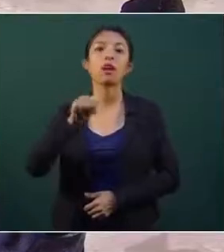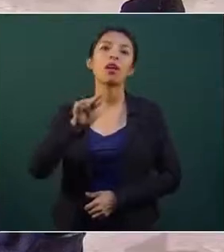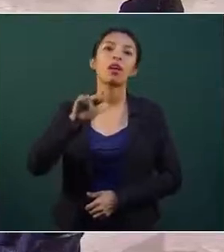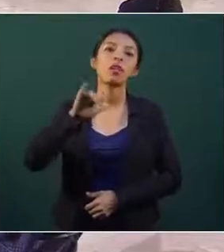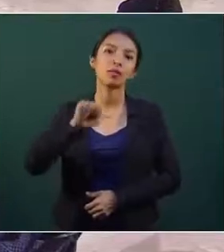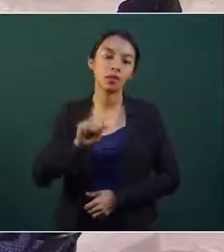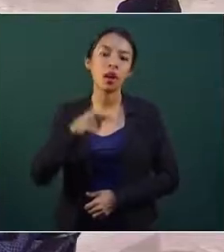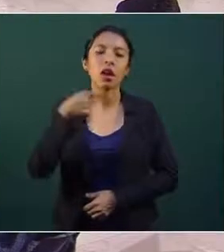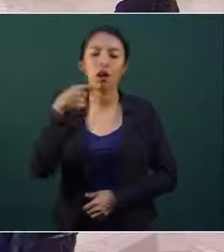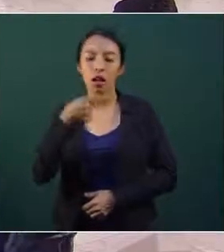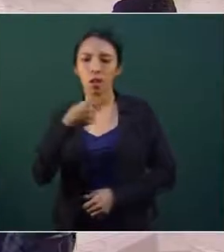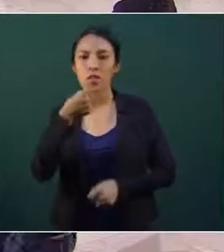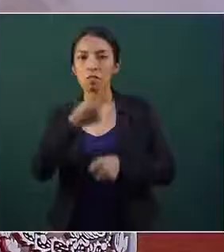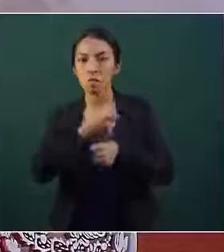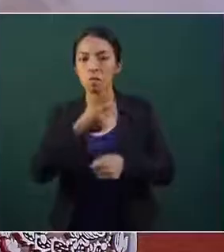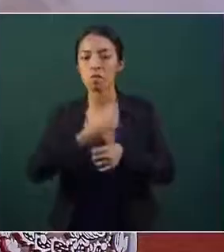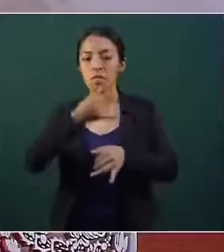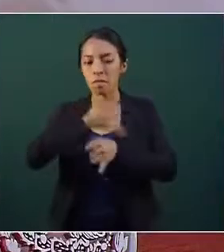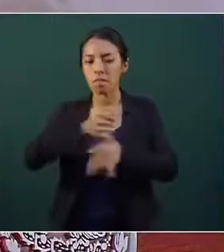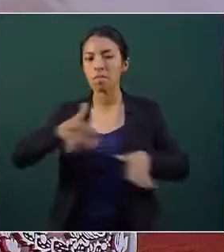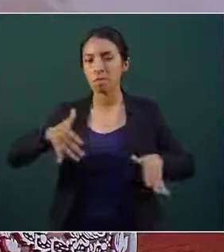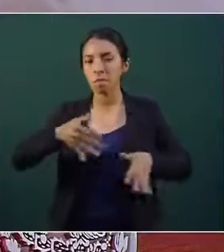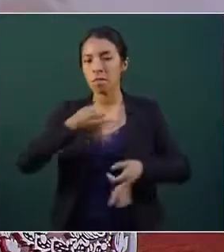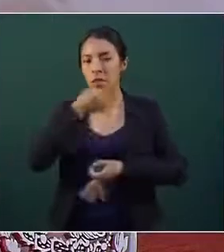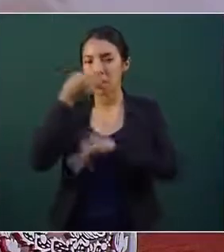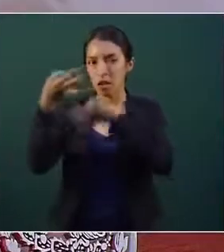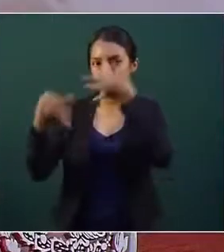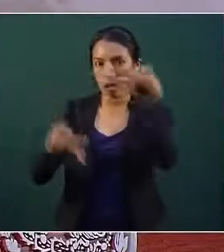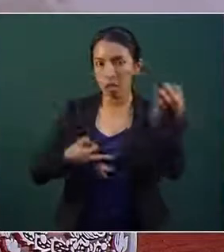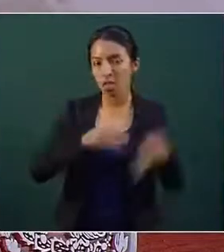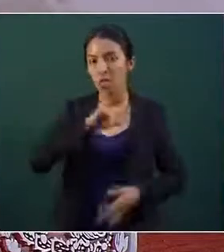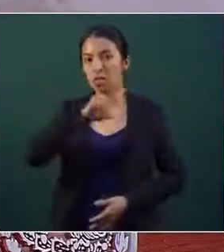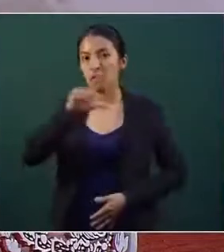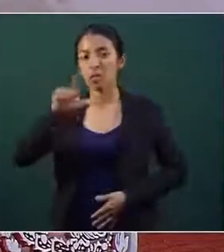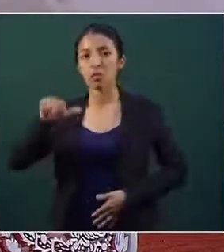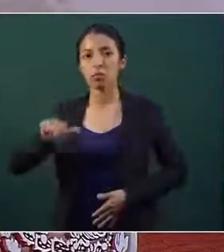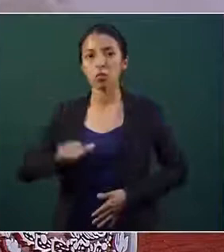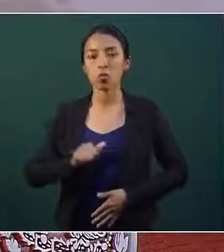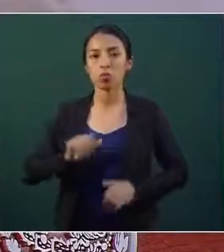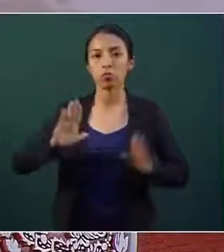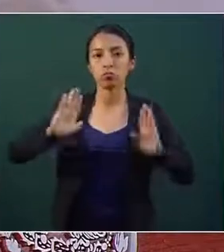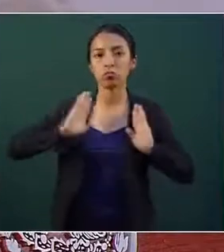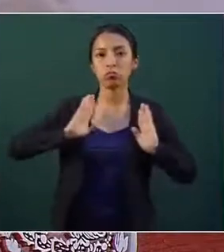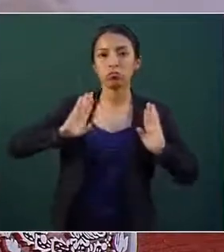y posteriormente el almirante Ojeda